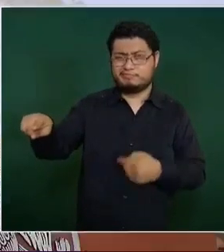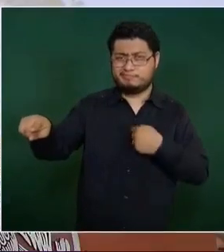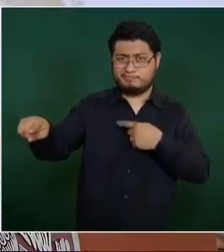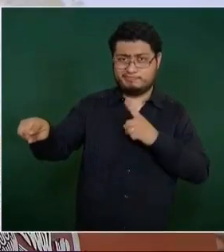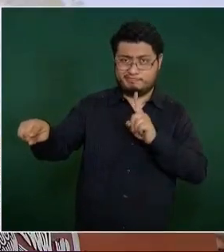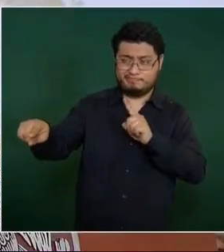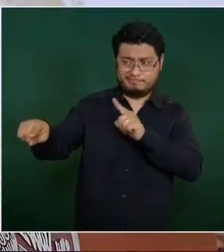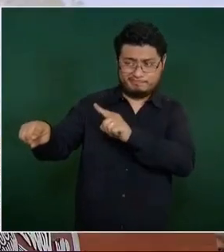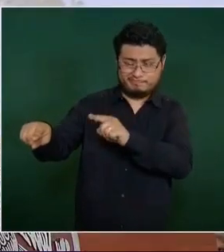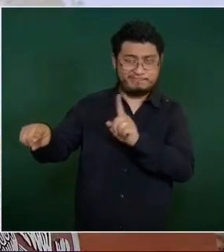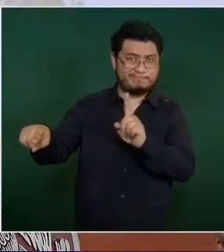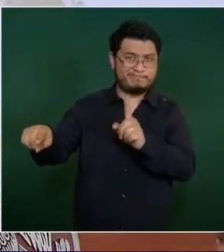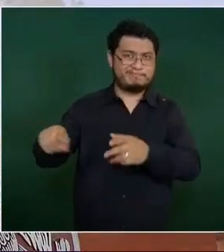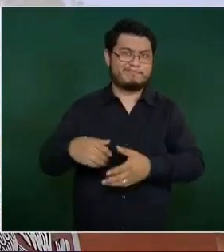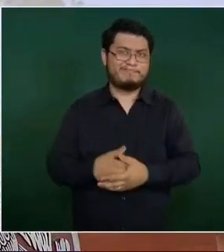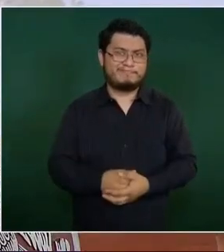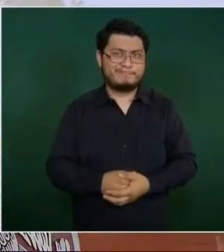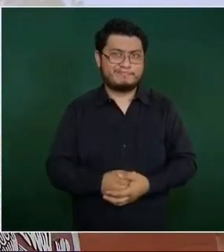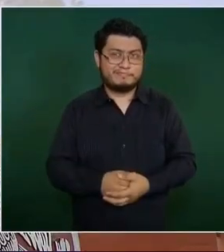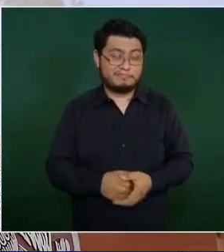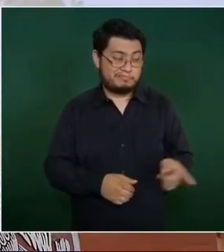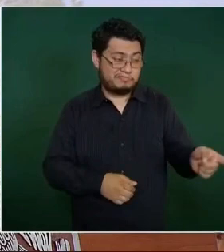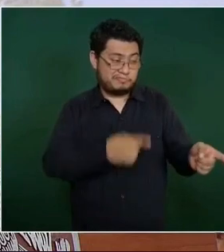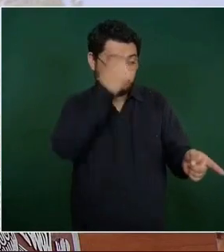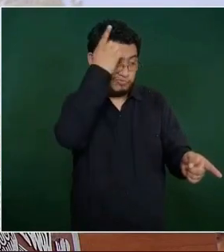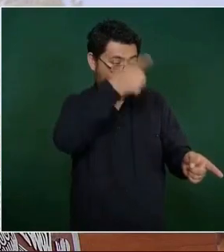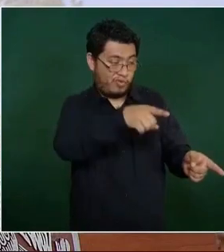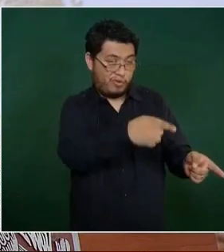Es mi único amo.